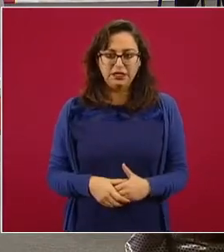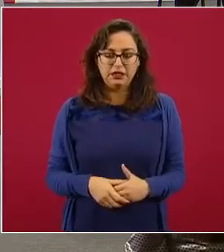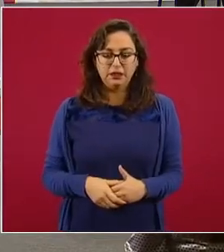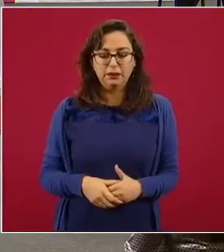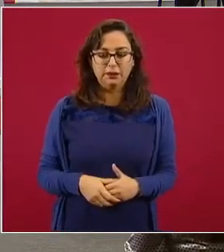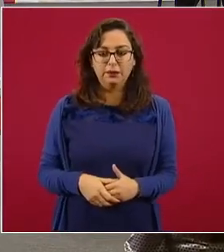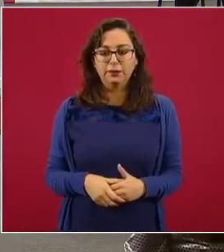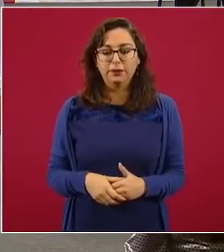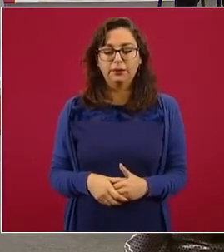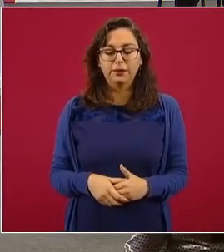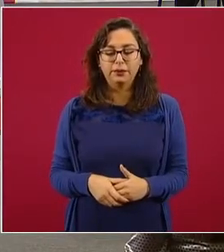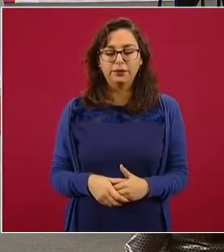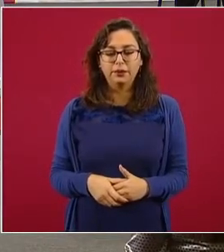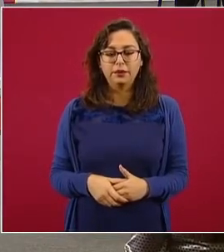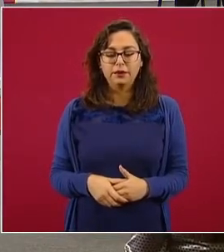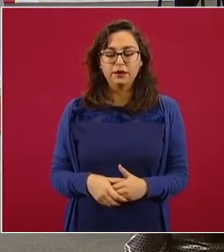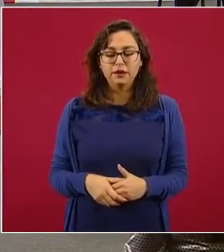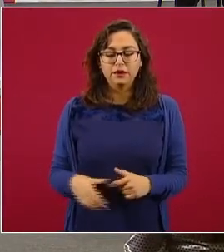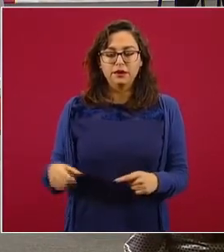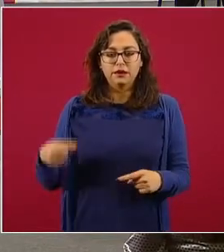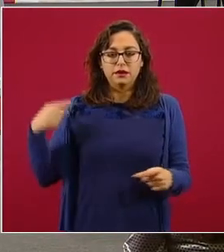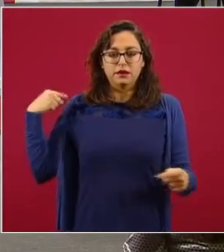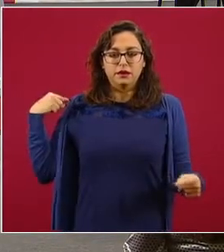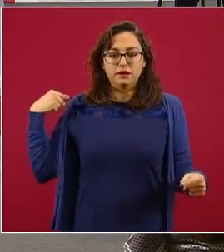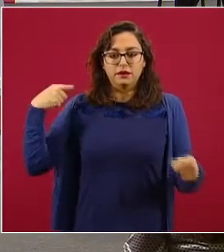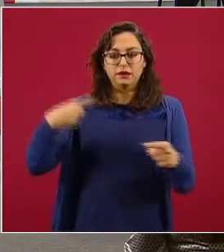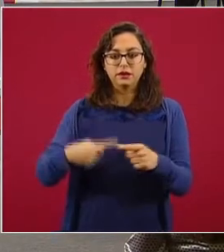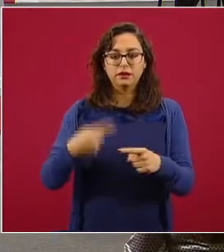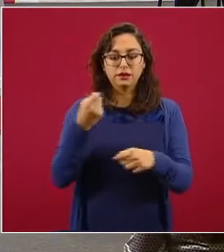informe de esta última semana.